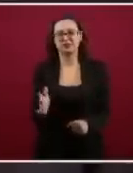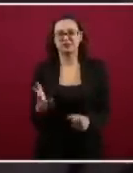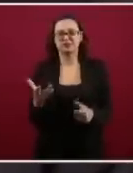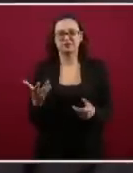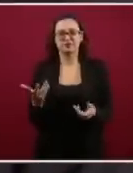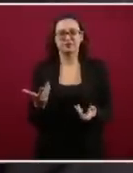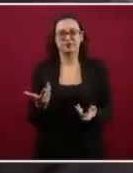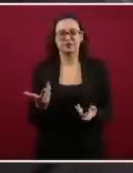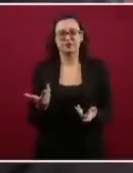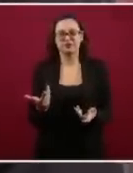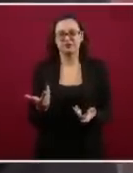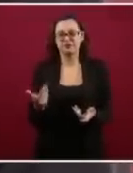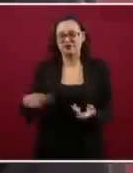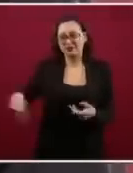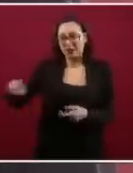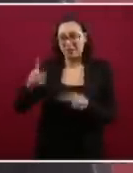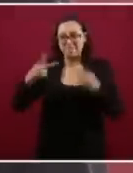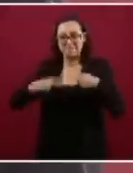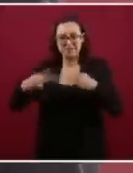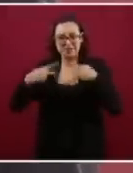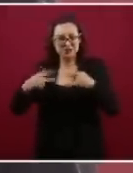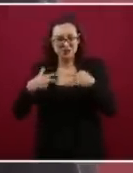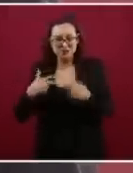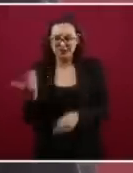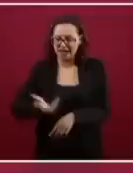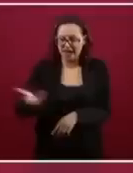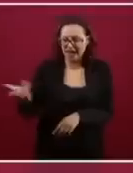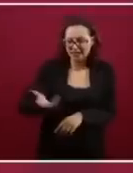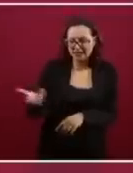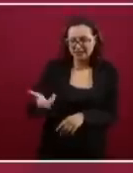llevar a cabo este tipo de acciones,